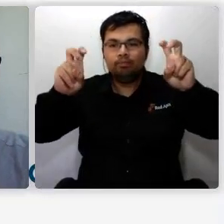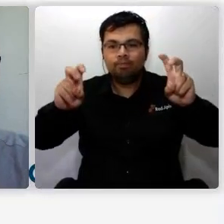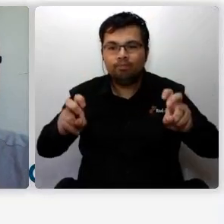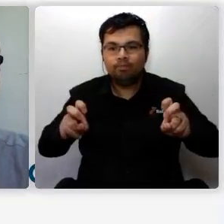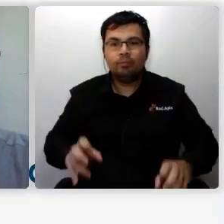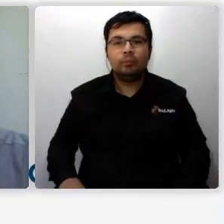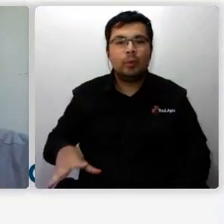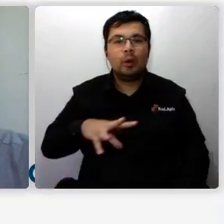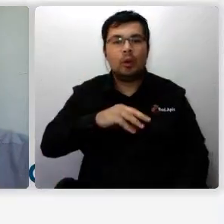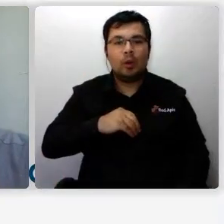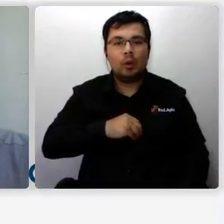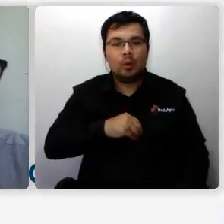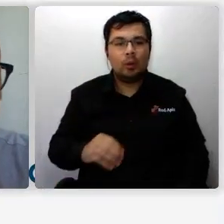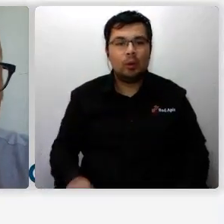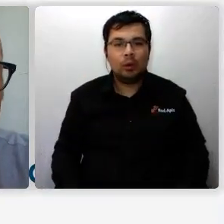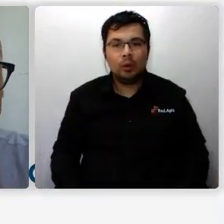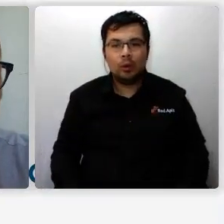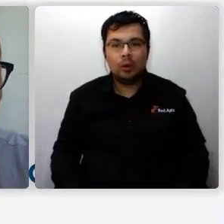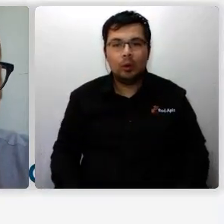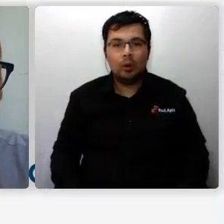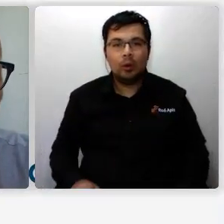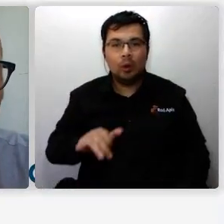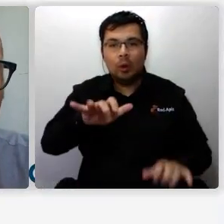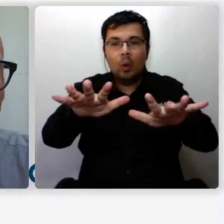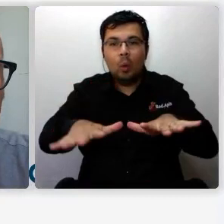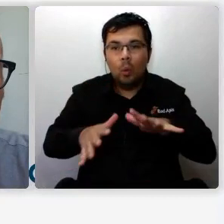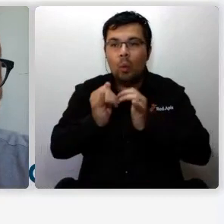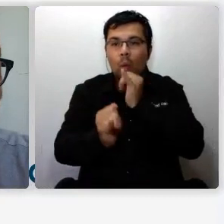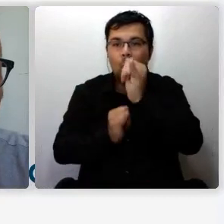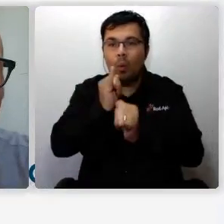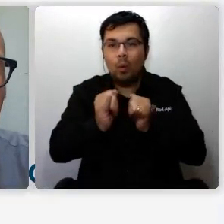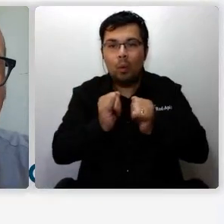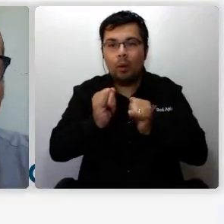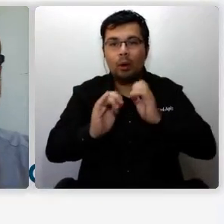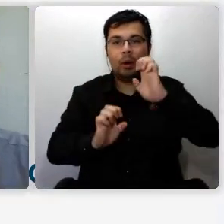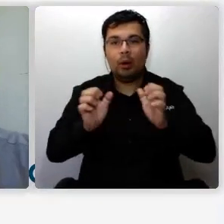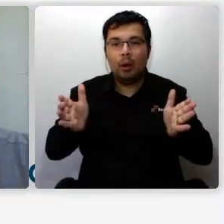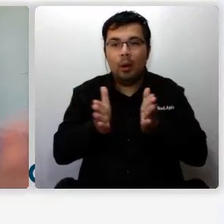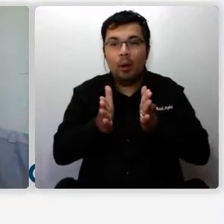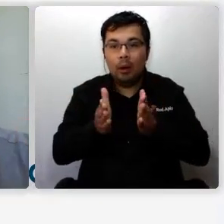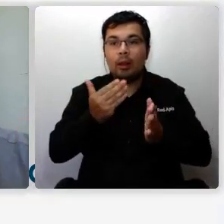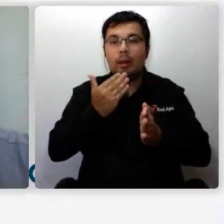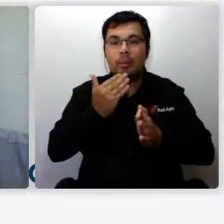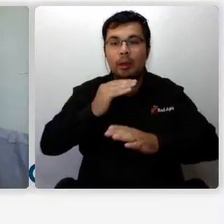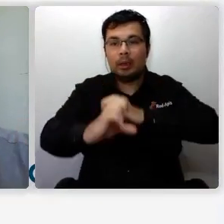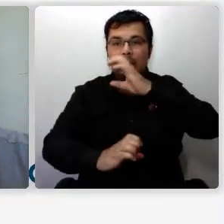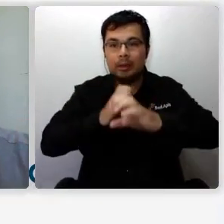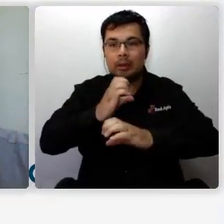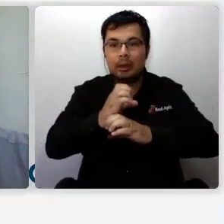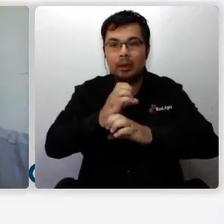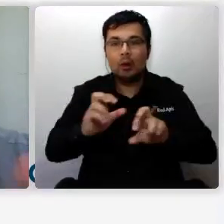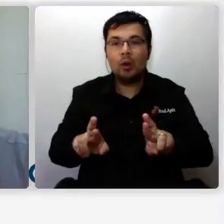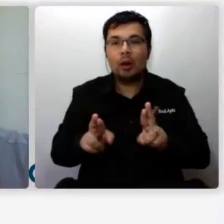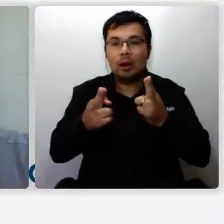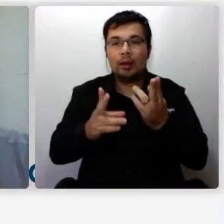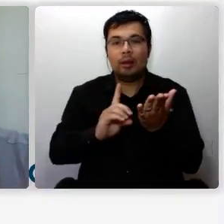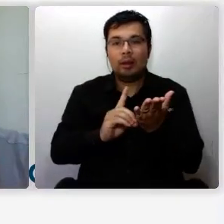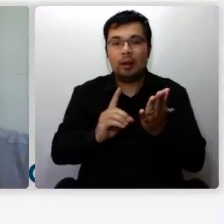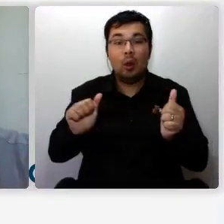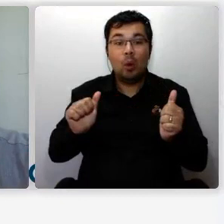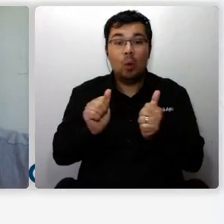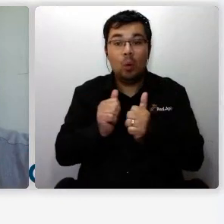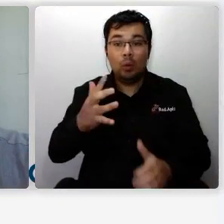nuestro webinar ProPyme, como también en este ciclo del Reactiva Digital. Junto con Sebastián Peña, que me acompaña de